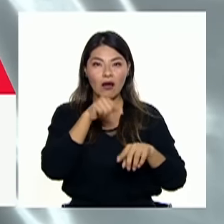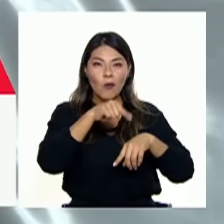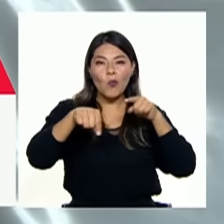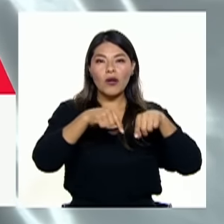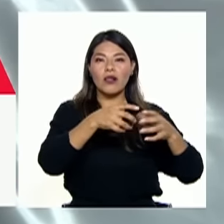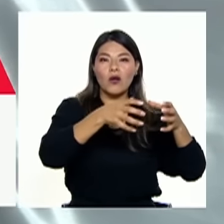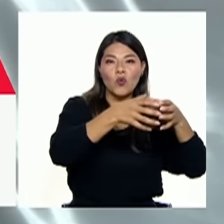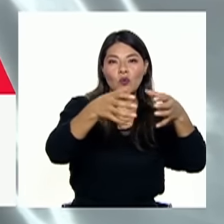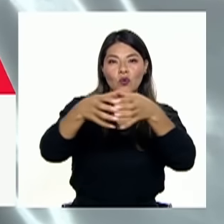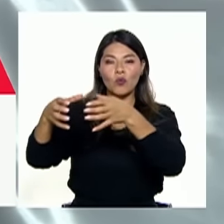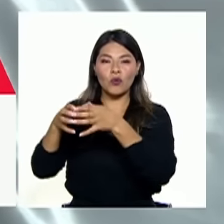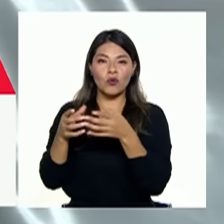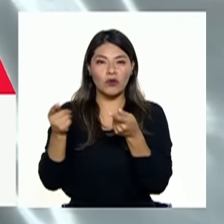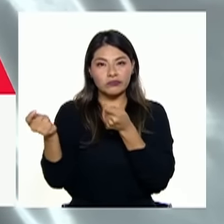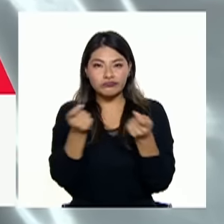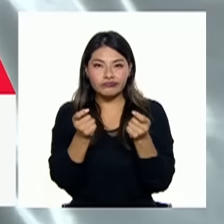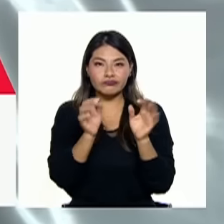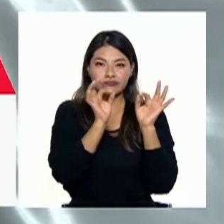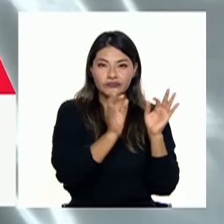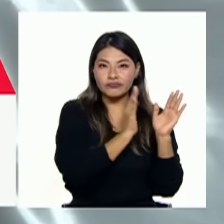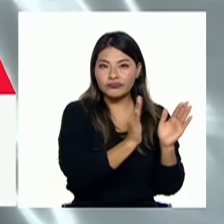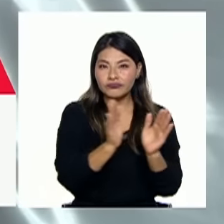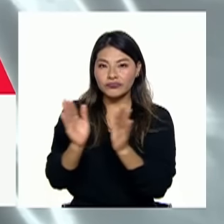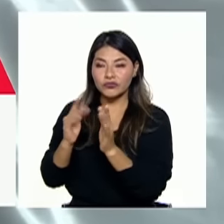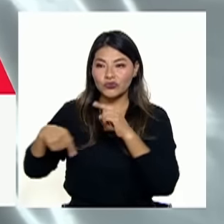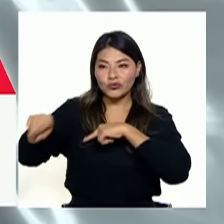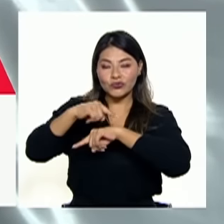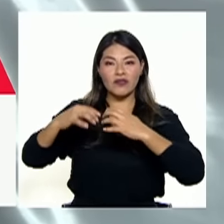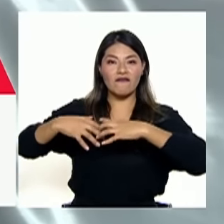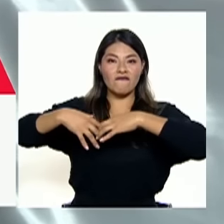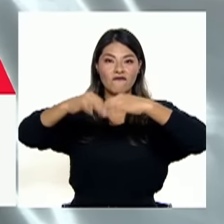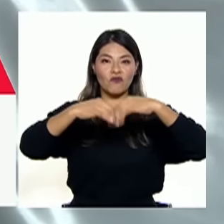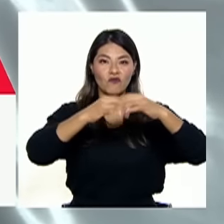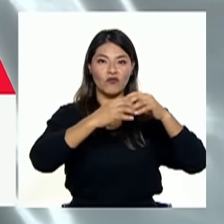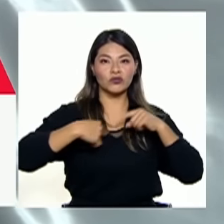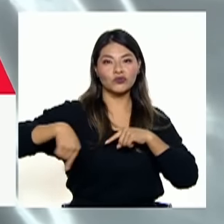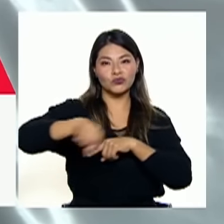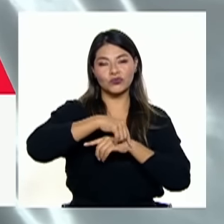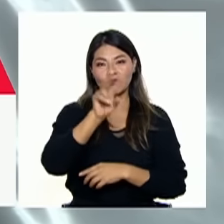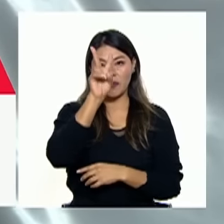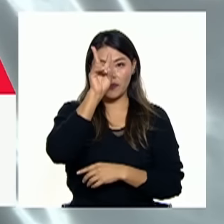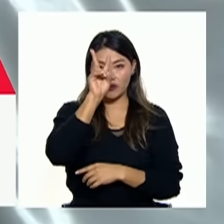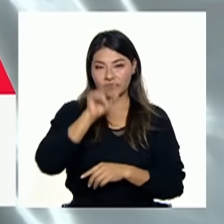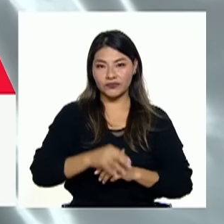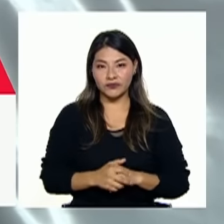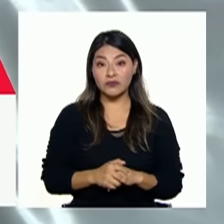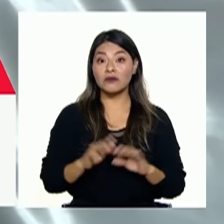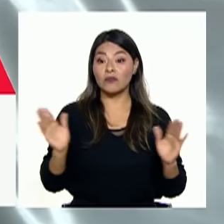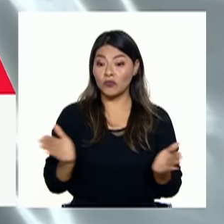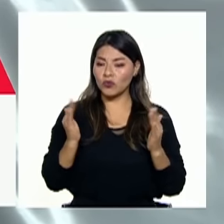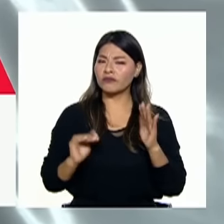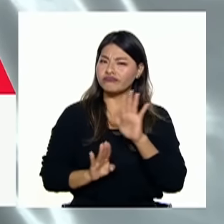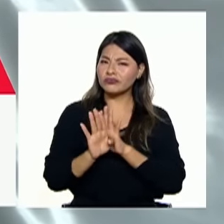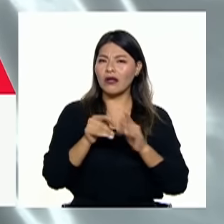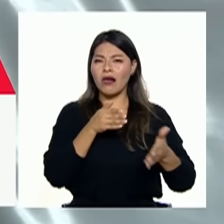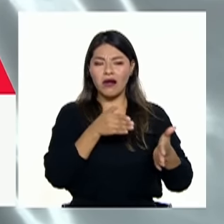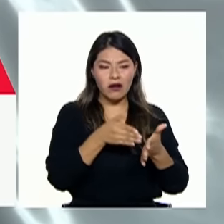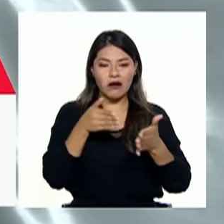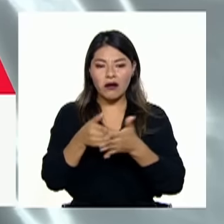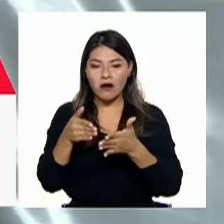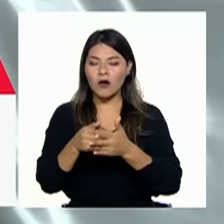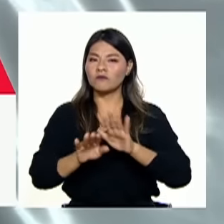inversiones sectoriales estratégicas para el fortalecimiento de la industria a nivel nacional a fin de reducir las brechas